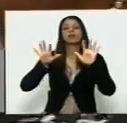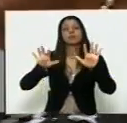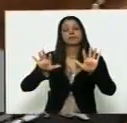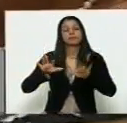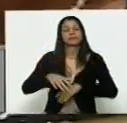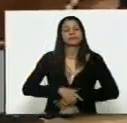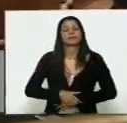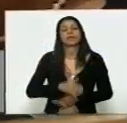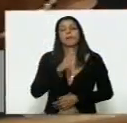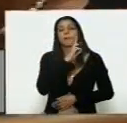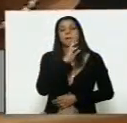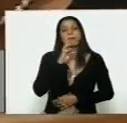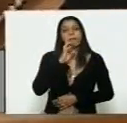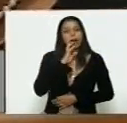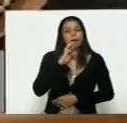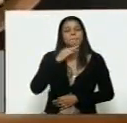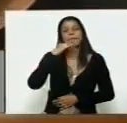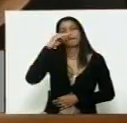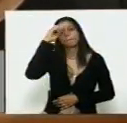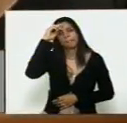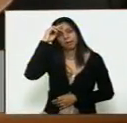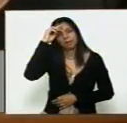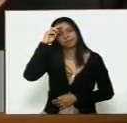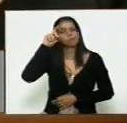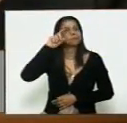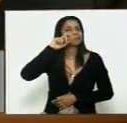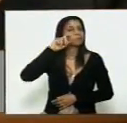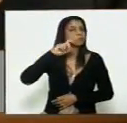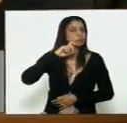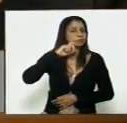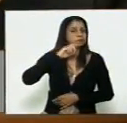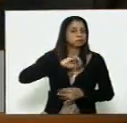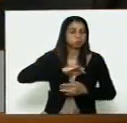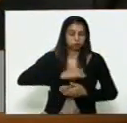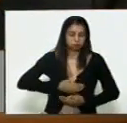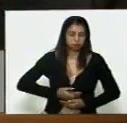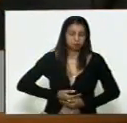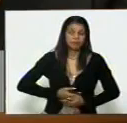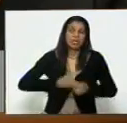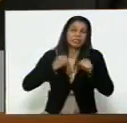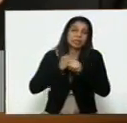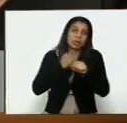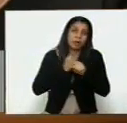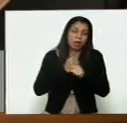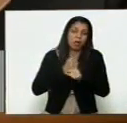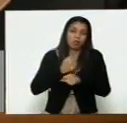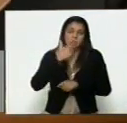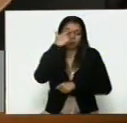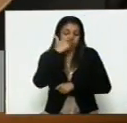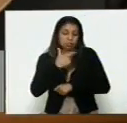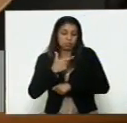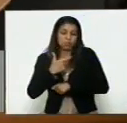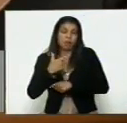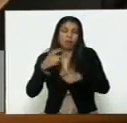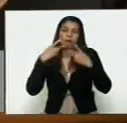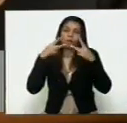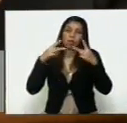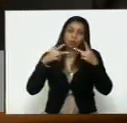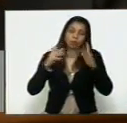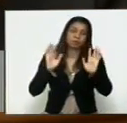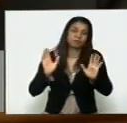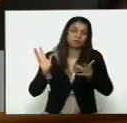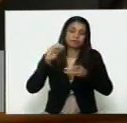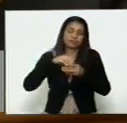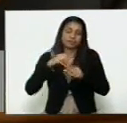Las madres y los padres en condición de trabajador, trabajadora, funcionario público o